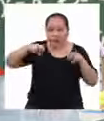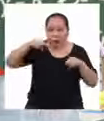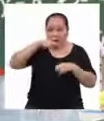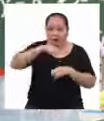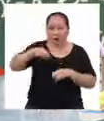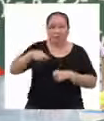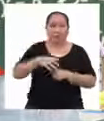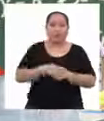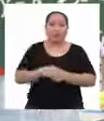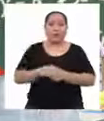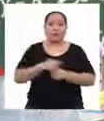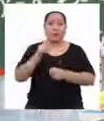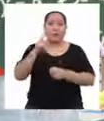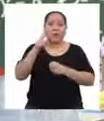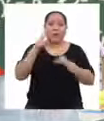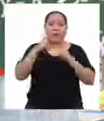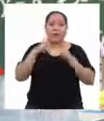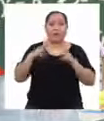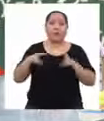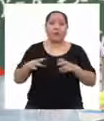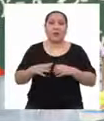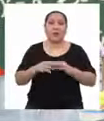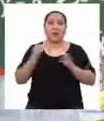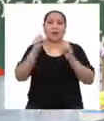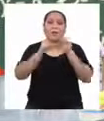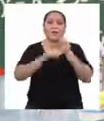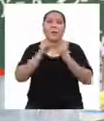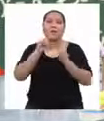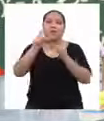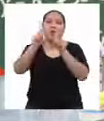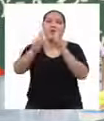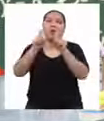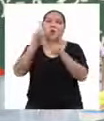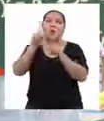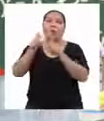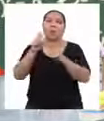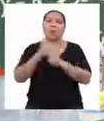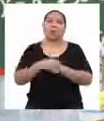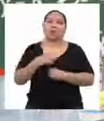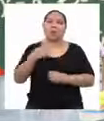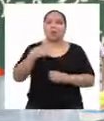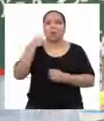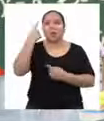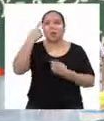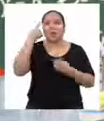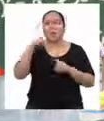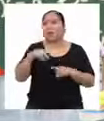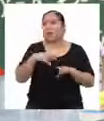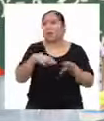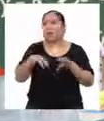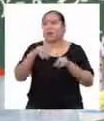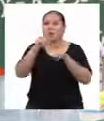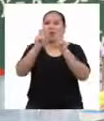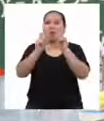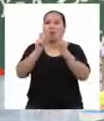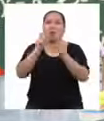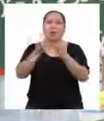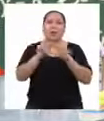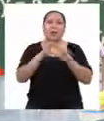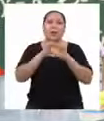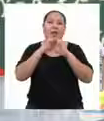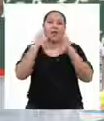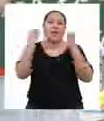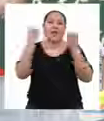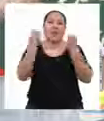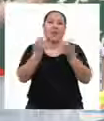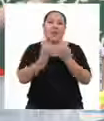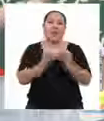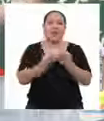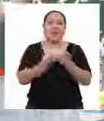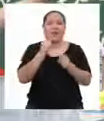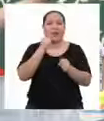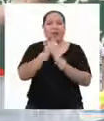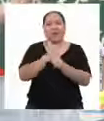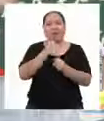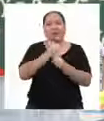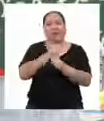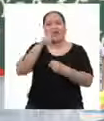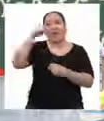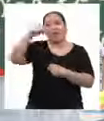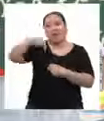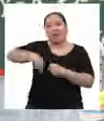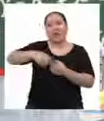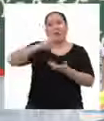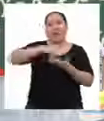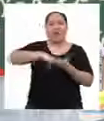respecto. Para averiguar, aplicamos una encuesta. Yo decidí hacerle las preguntas al equipo que trabaja en Aprendo en